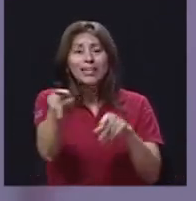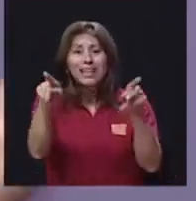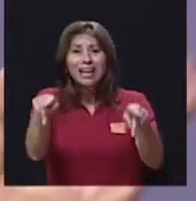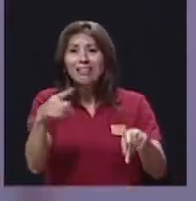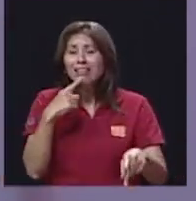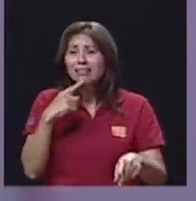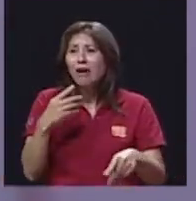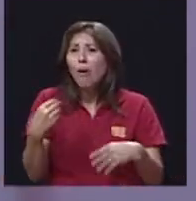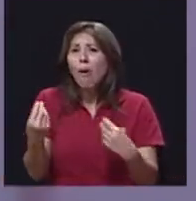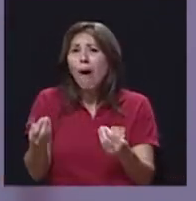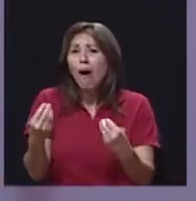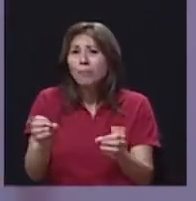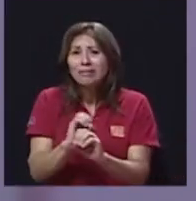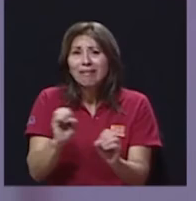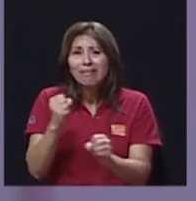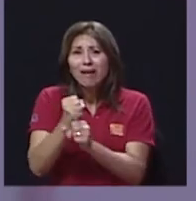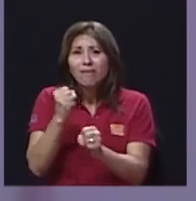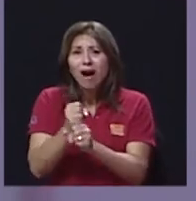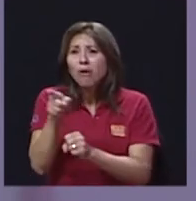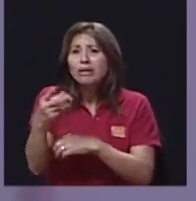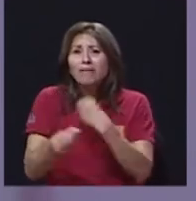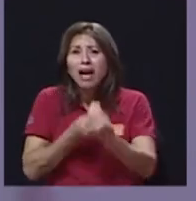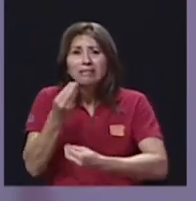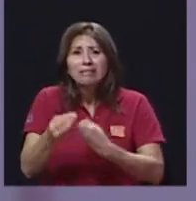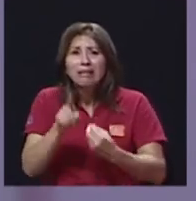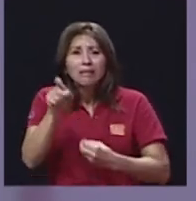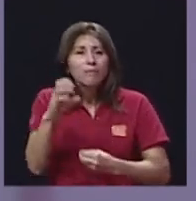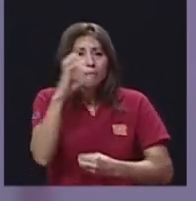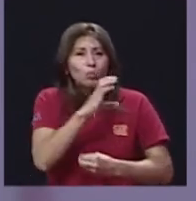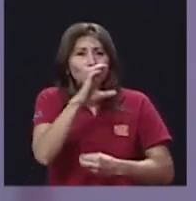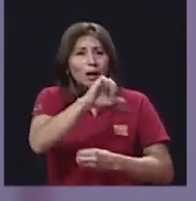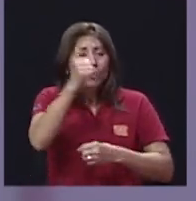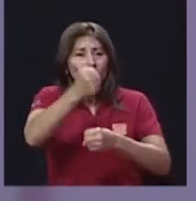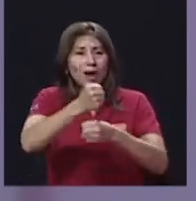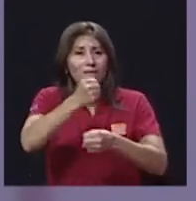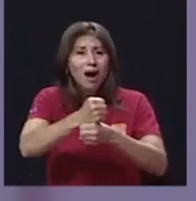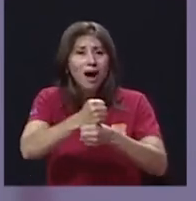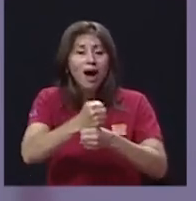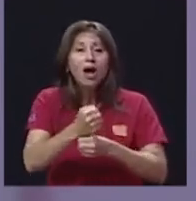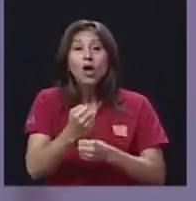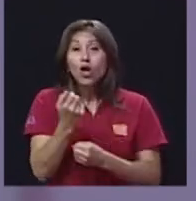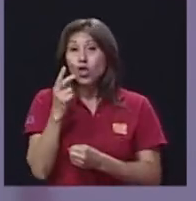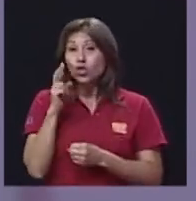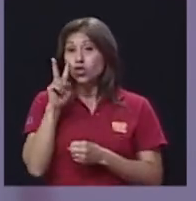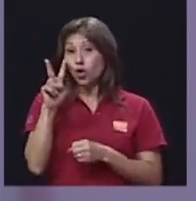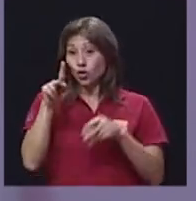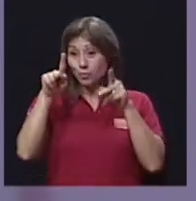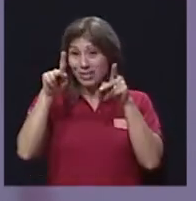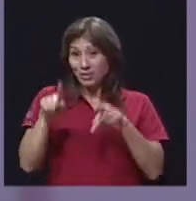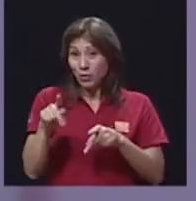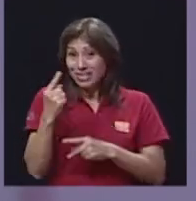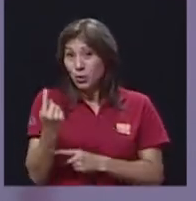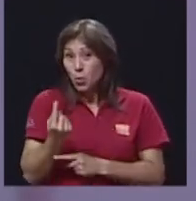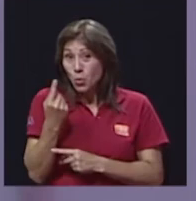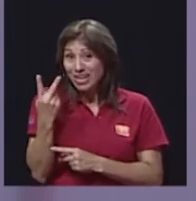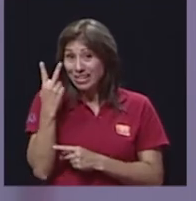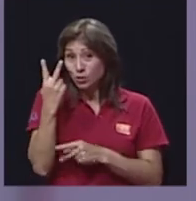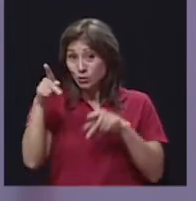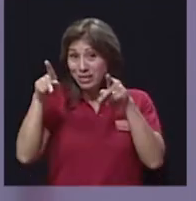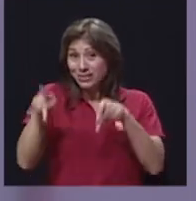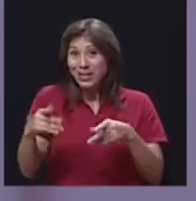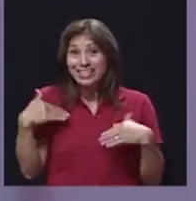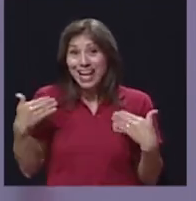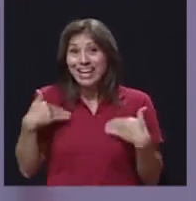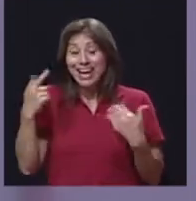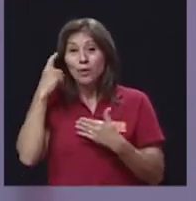casas un trabajo ahora qué vas a hacer tenés que buscar otro lado y las dos únicas personas que se alegran porque yo había dejado